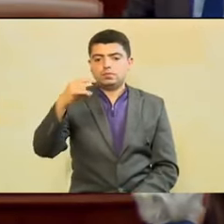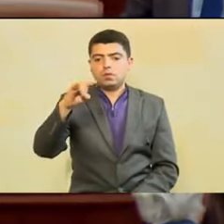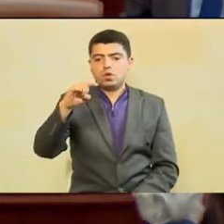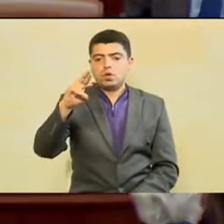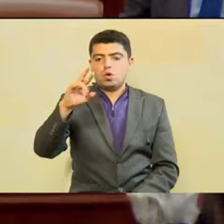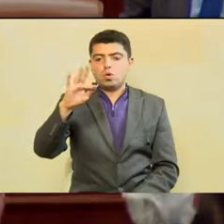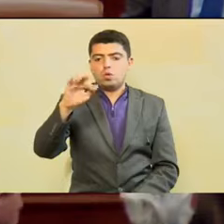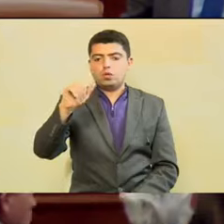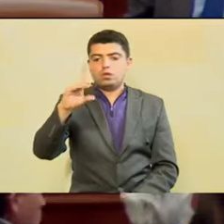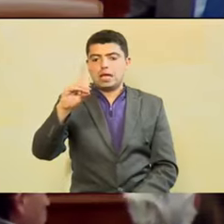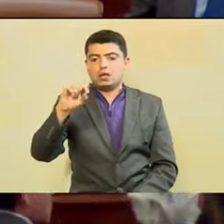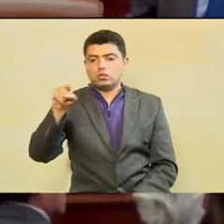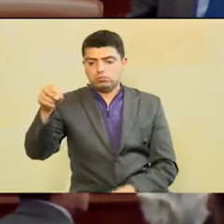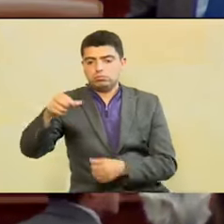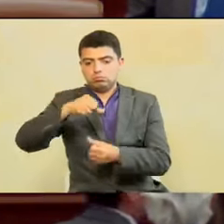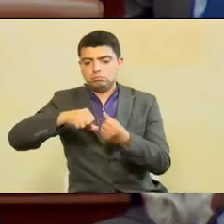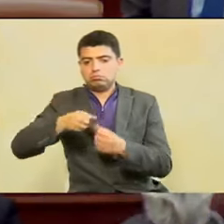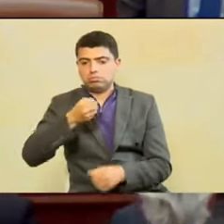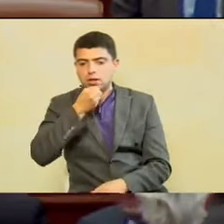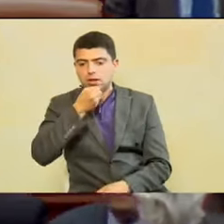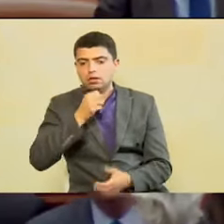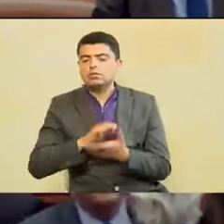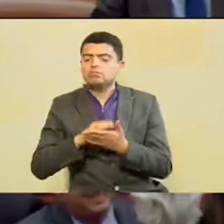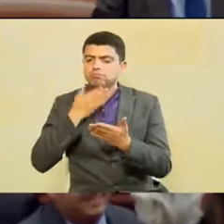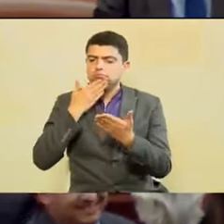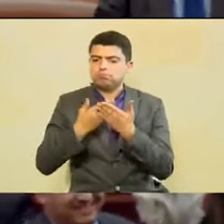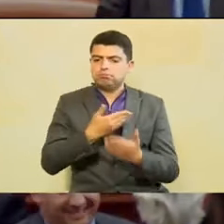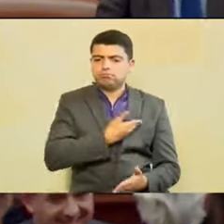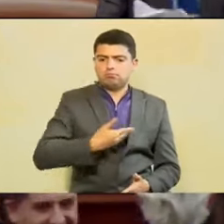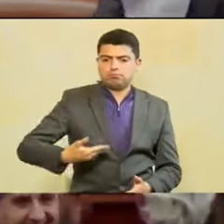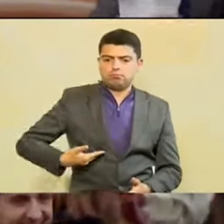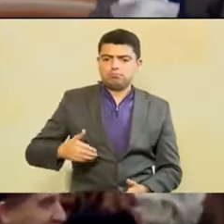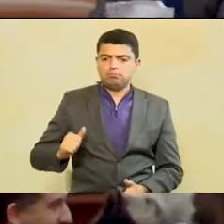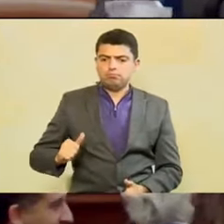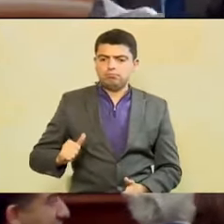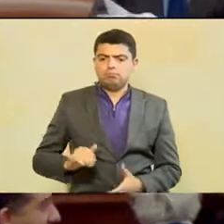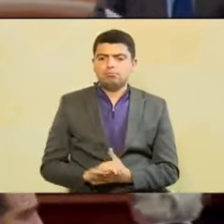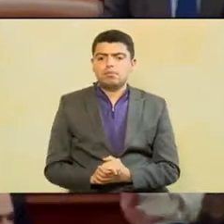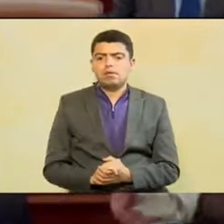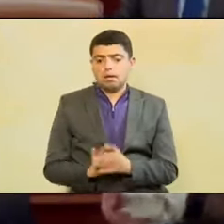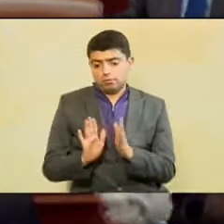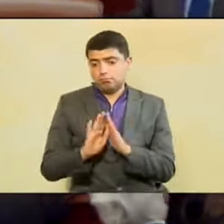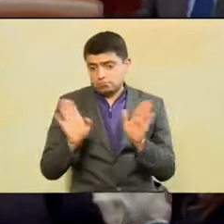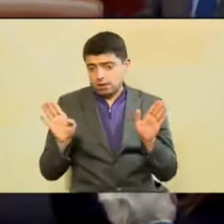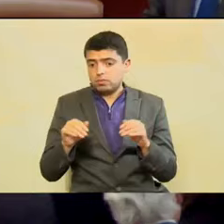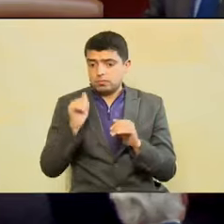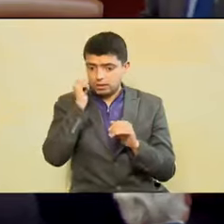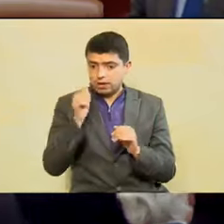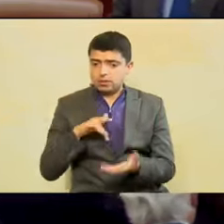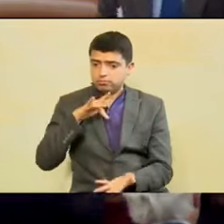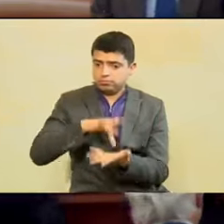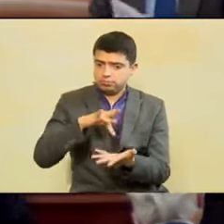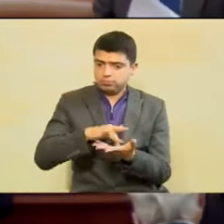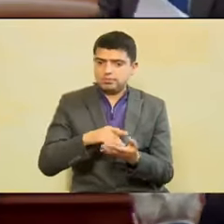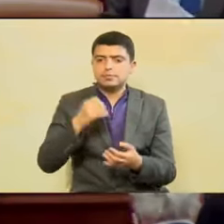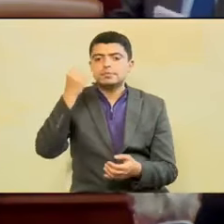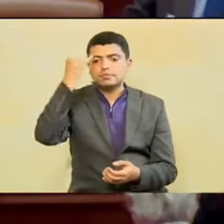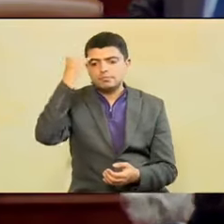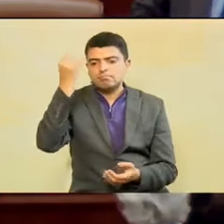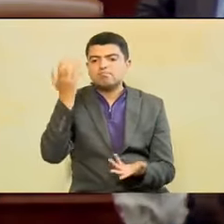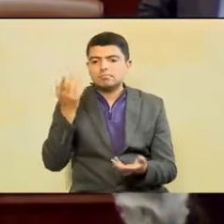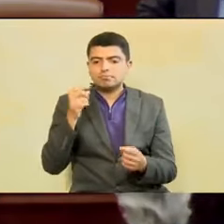Hurtado gracias señora presidente estamos dispuestos a venir mañana con la idea de poder avanzar